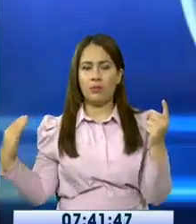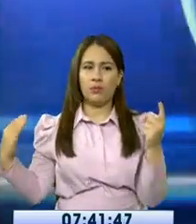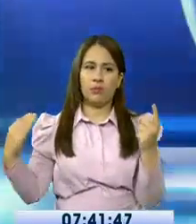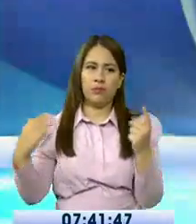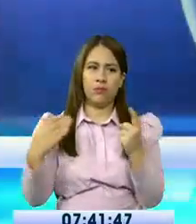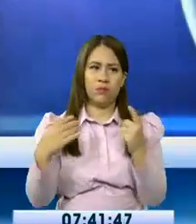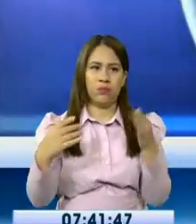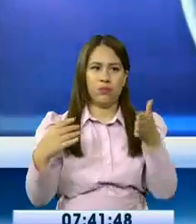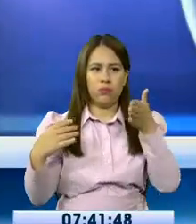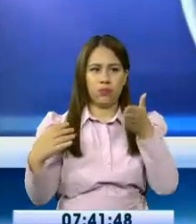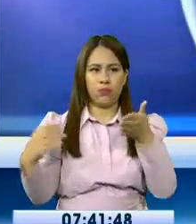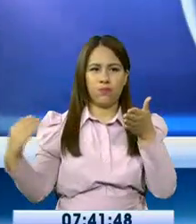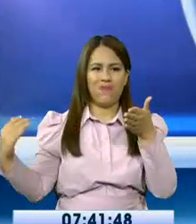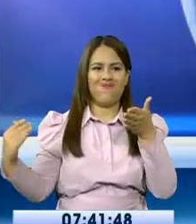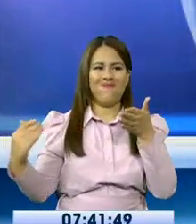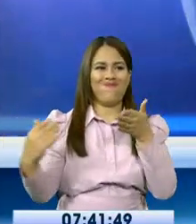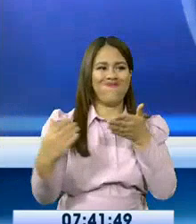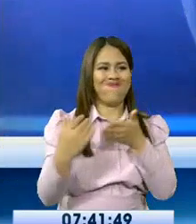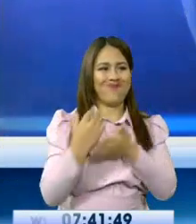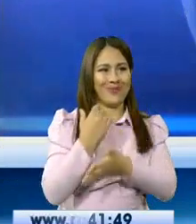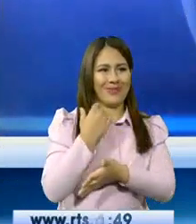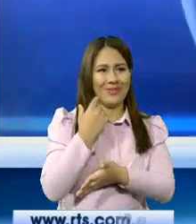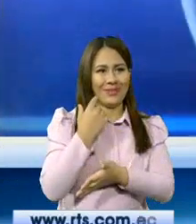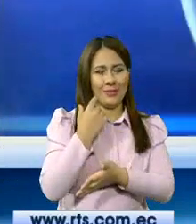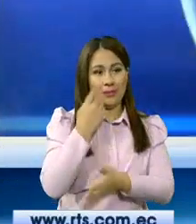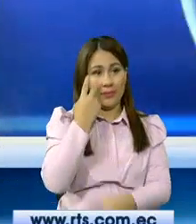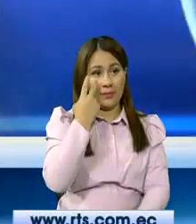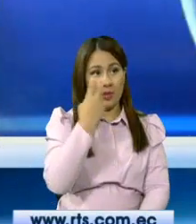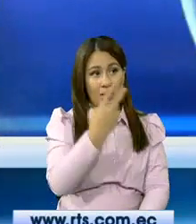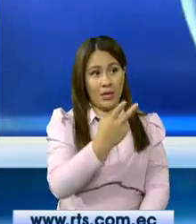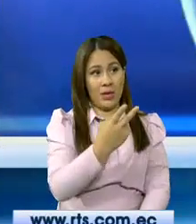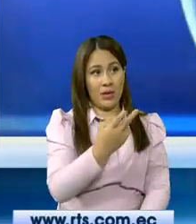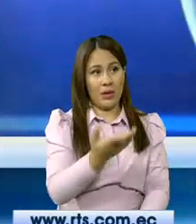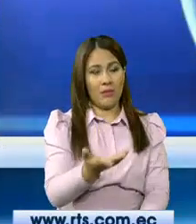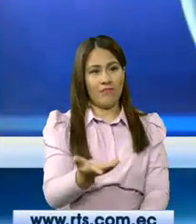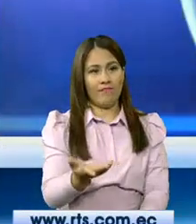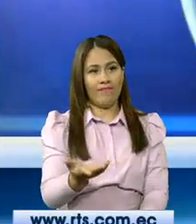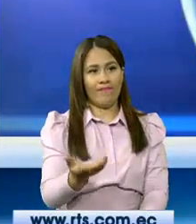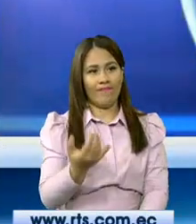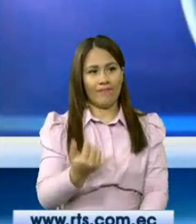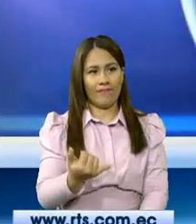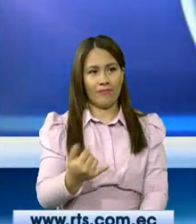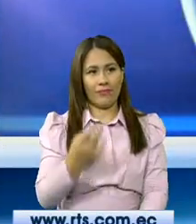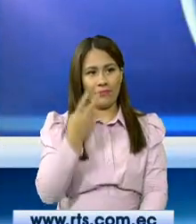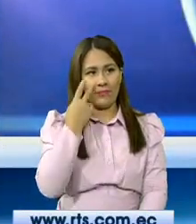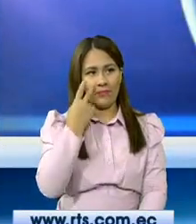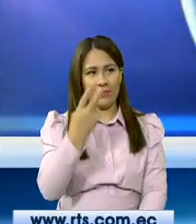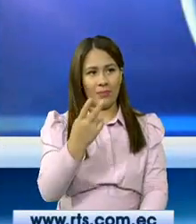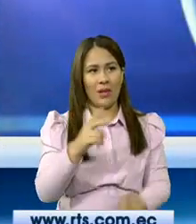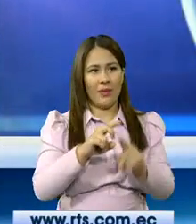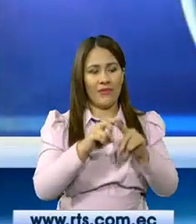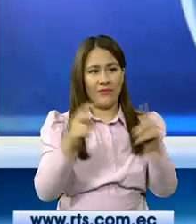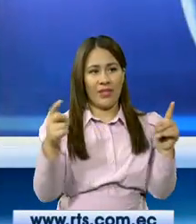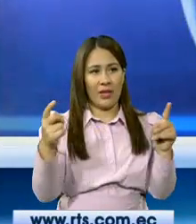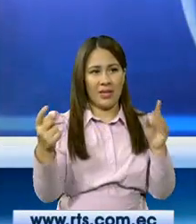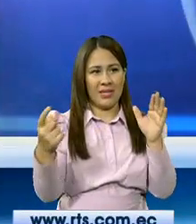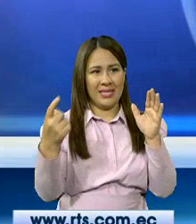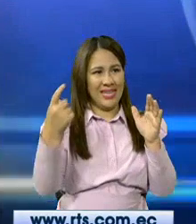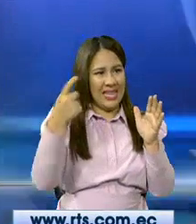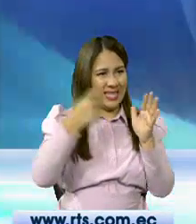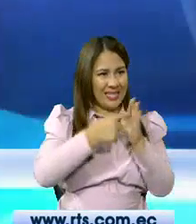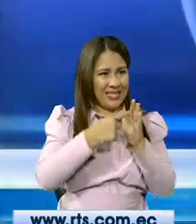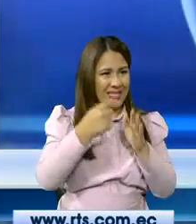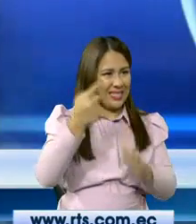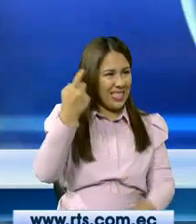él estaba invadiendo. Sí. O sea, ahí él tiene el carro grande en la curva. Que yo tenía un fierro, un vidrio metido sobre